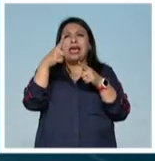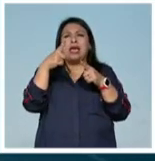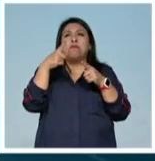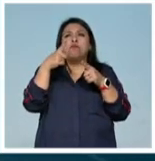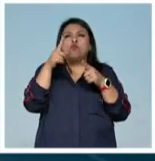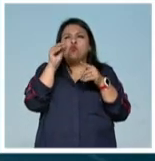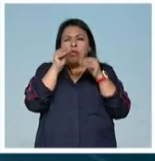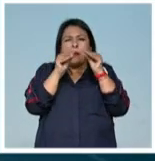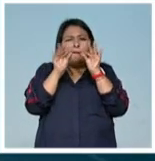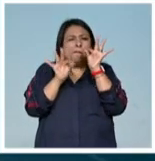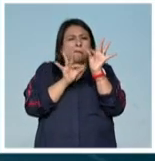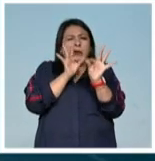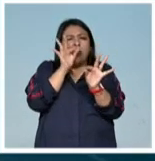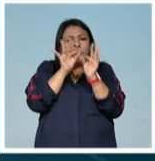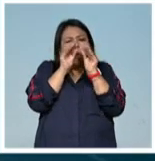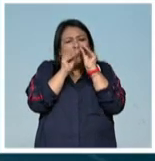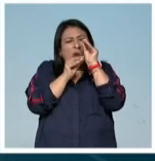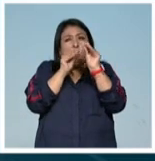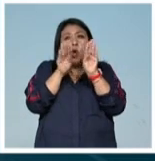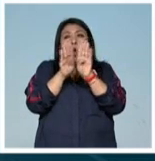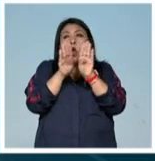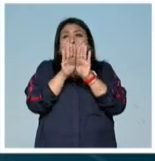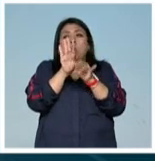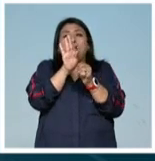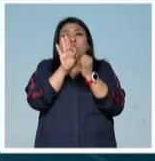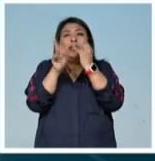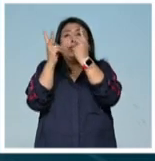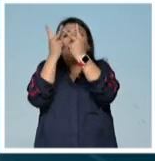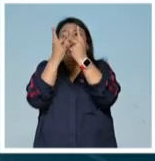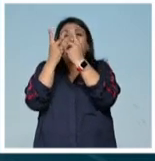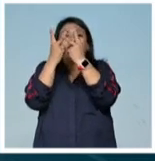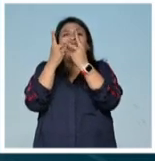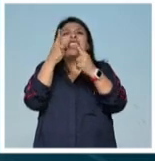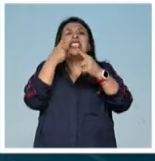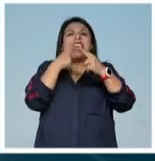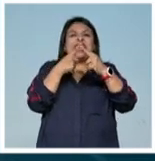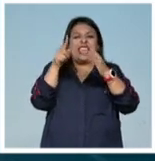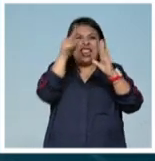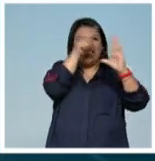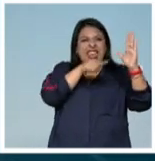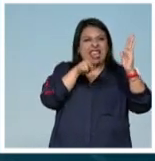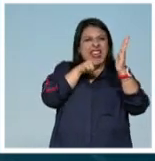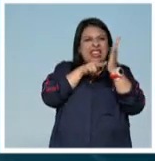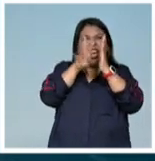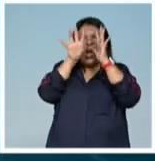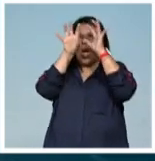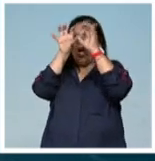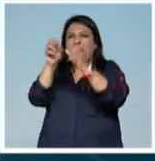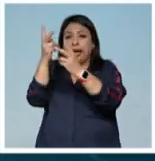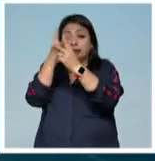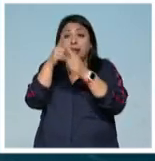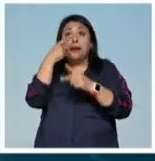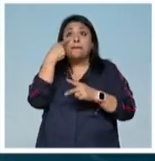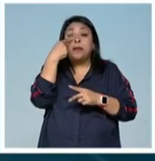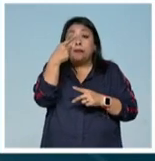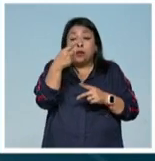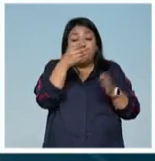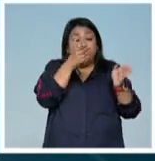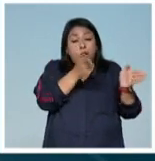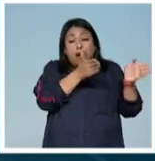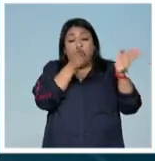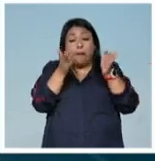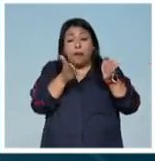reconstruir con lujo de detalle los momentos finales de una estrella devorada por un agujero negro. La secuencia es